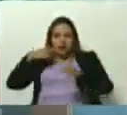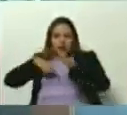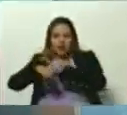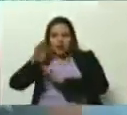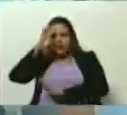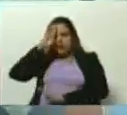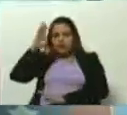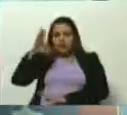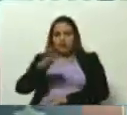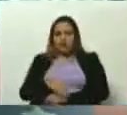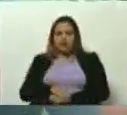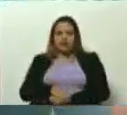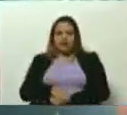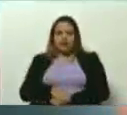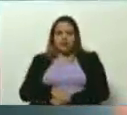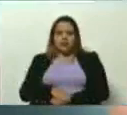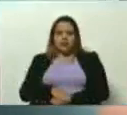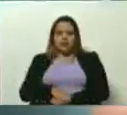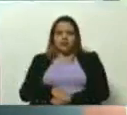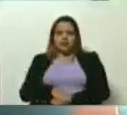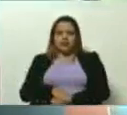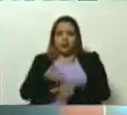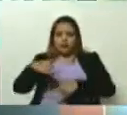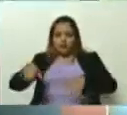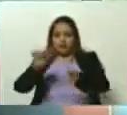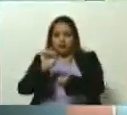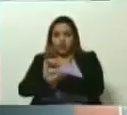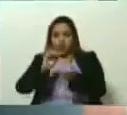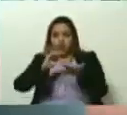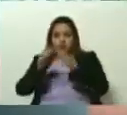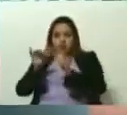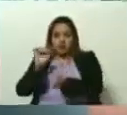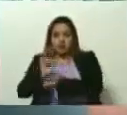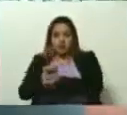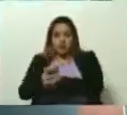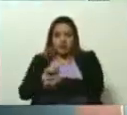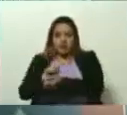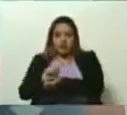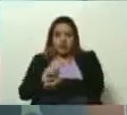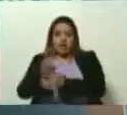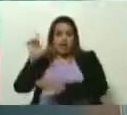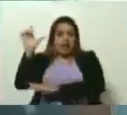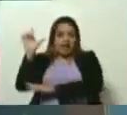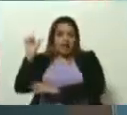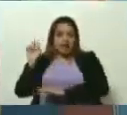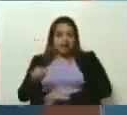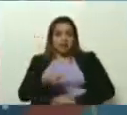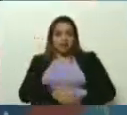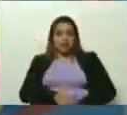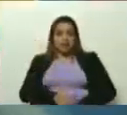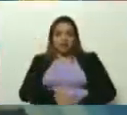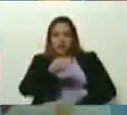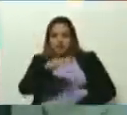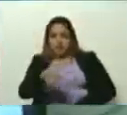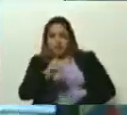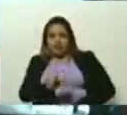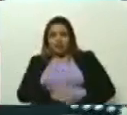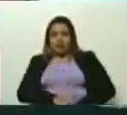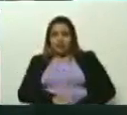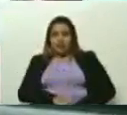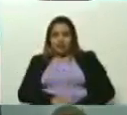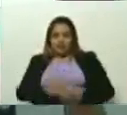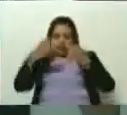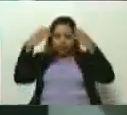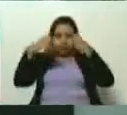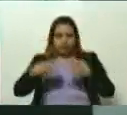en Juba y la comunidad penitenciaria de Fenilara en Lara. También tenemos el escáner que se